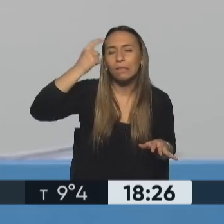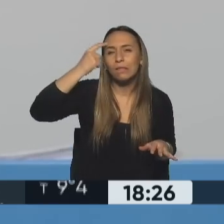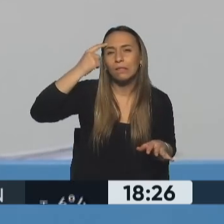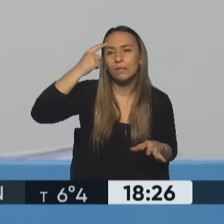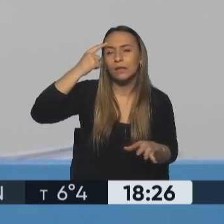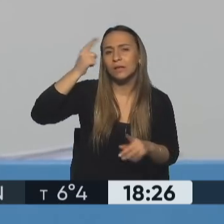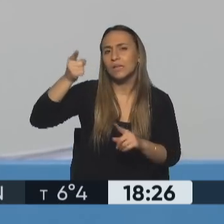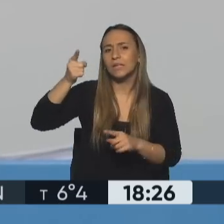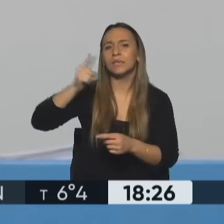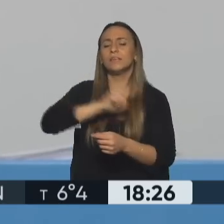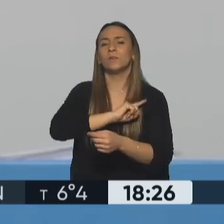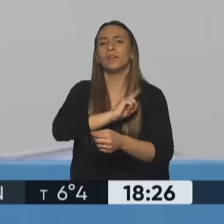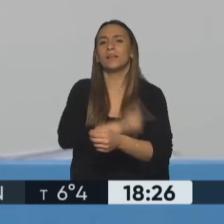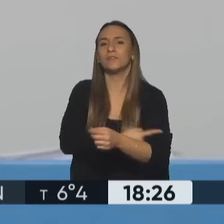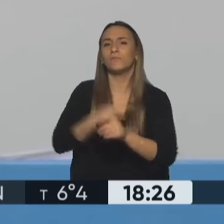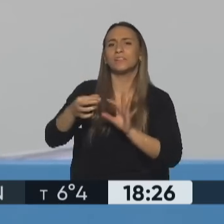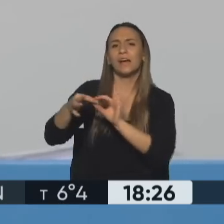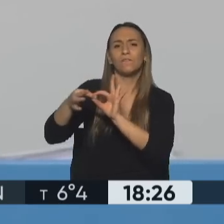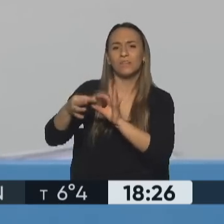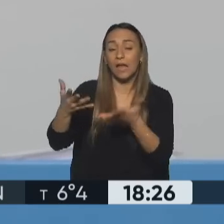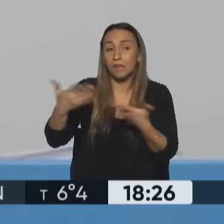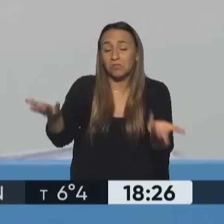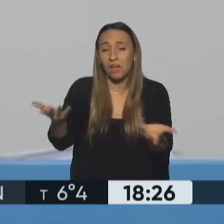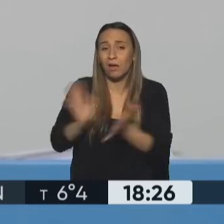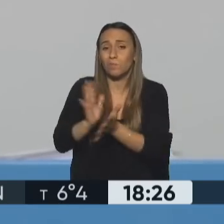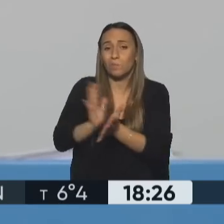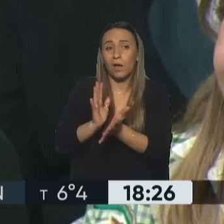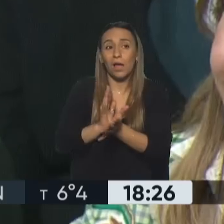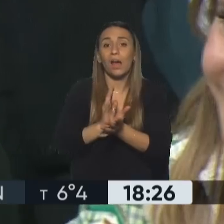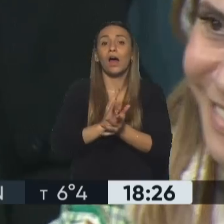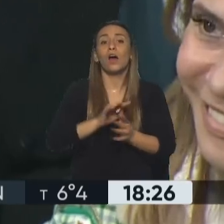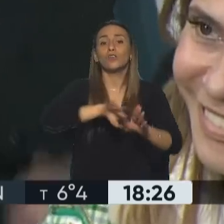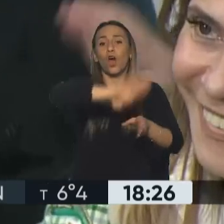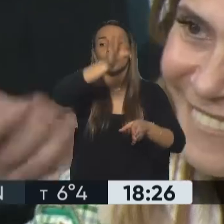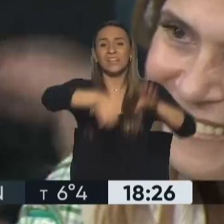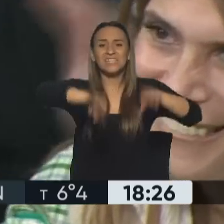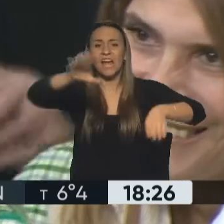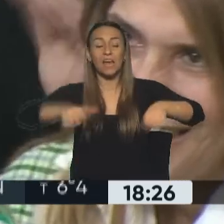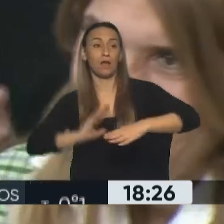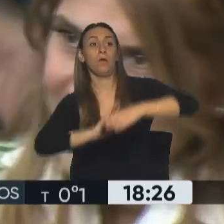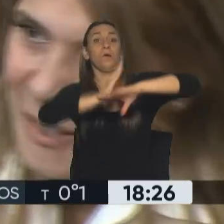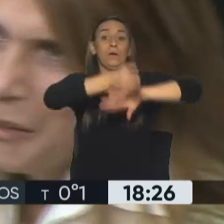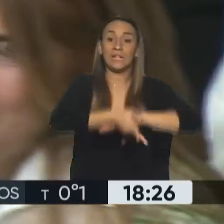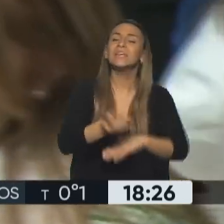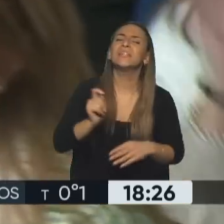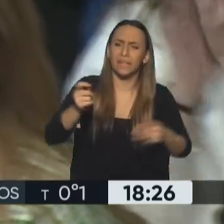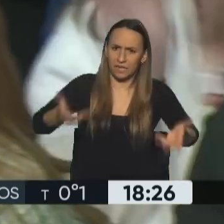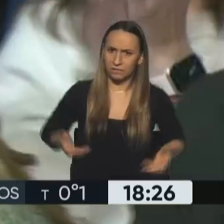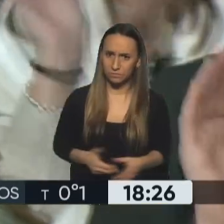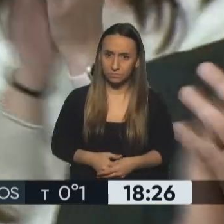de fuerzas, ¿quién cruzaba la cordillera de los Andes? ¿Quién cruzaba la cordillera de los Andes?